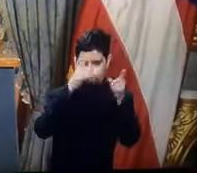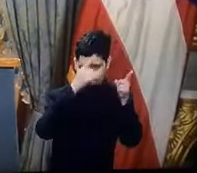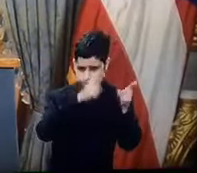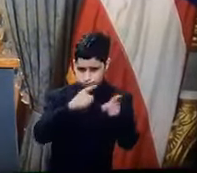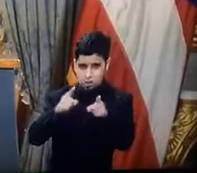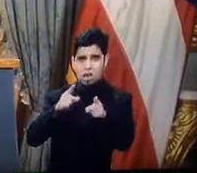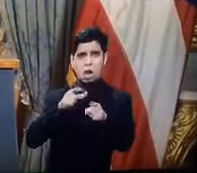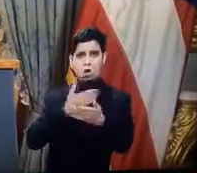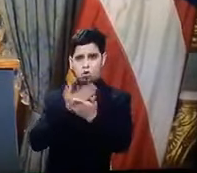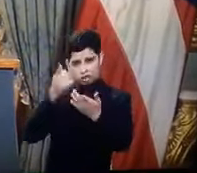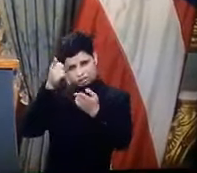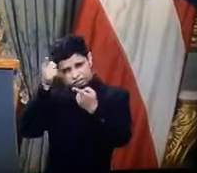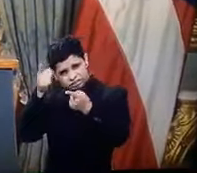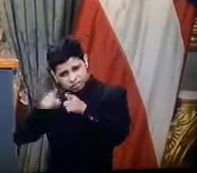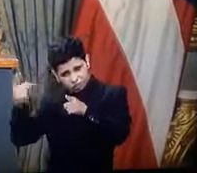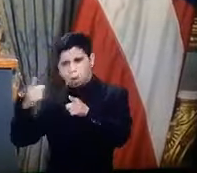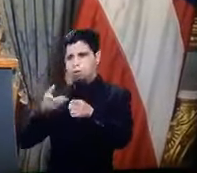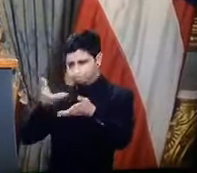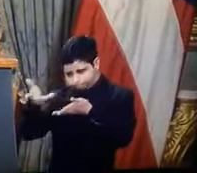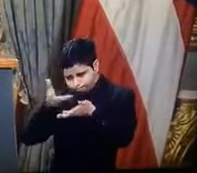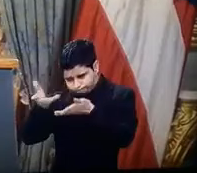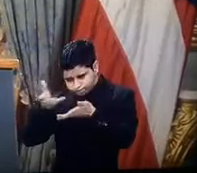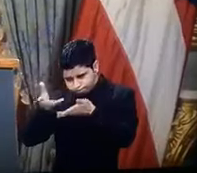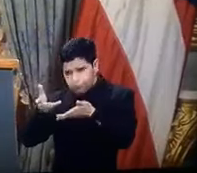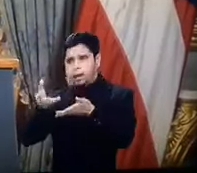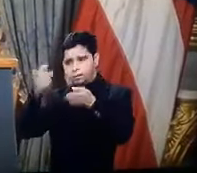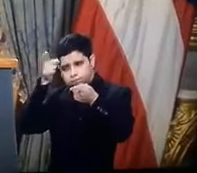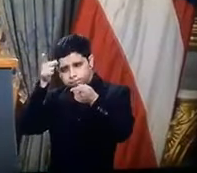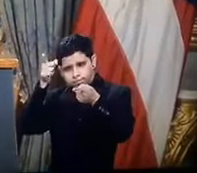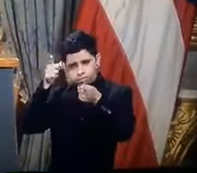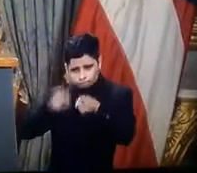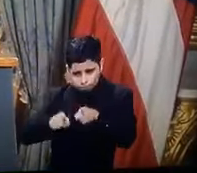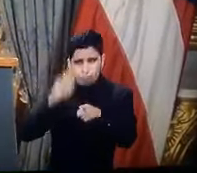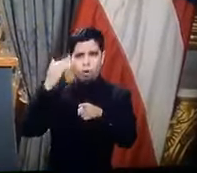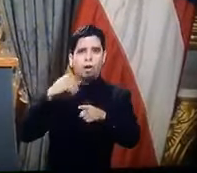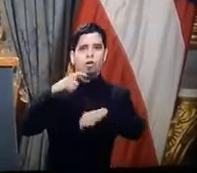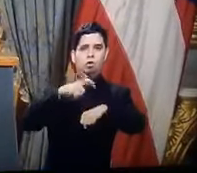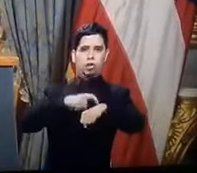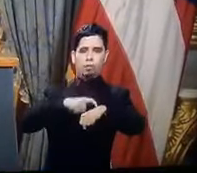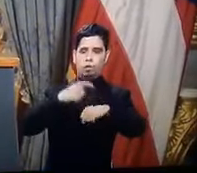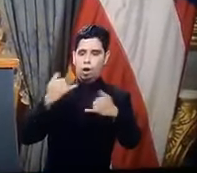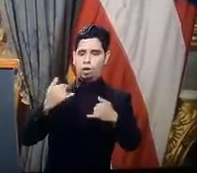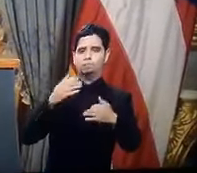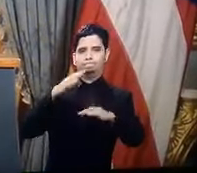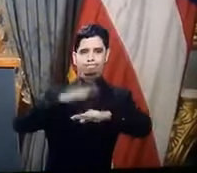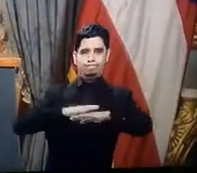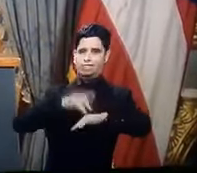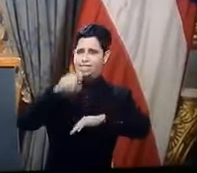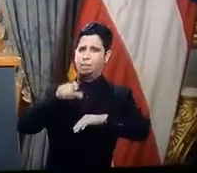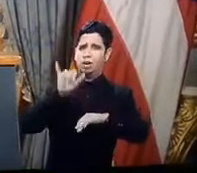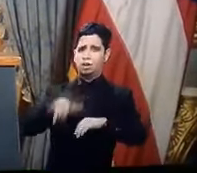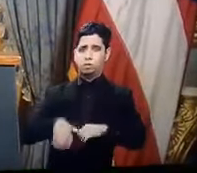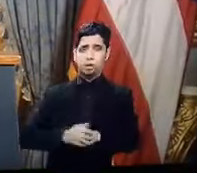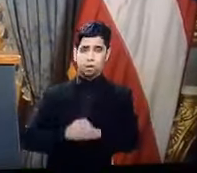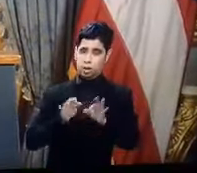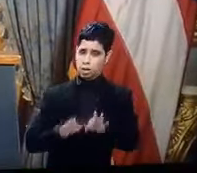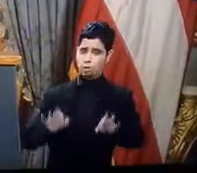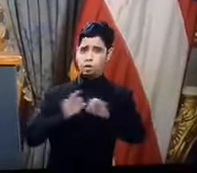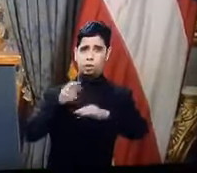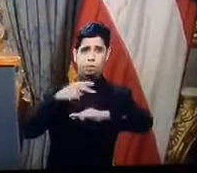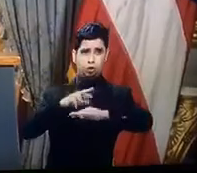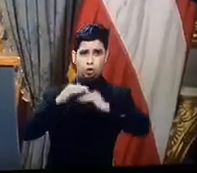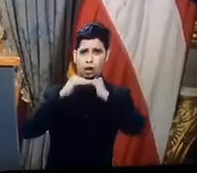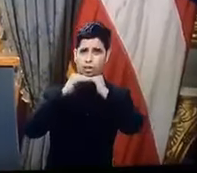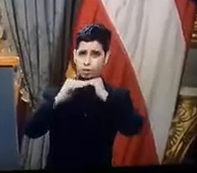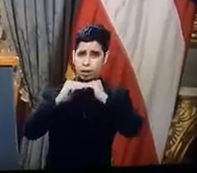consenso en todo lo que no coincidimos. Los tiempos así lo exigen. Es necesario darle estabilidad al país,